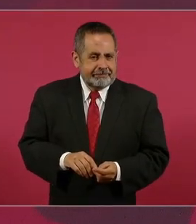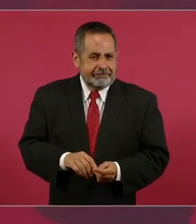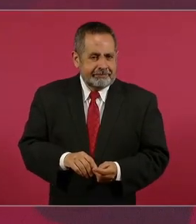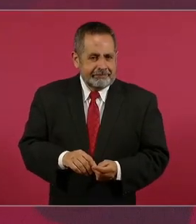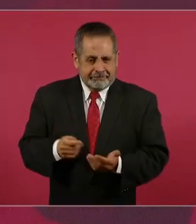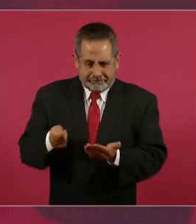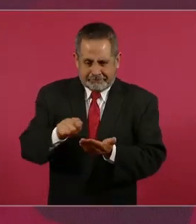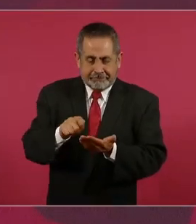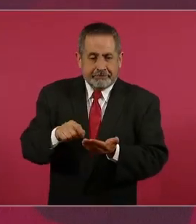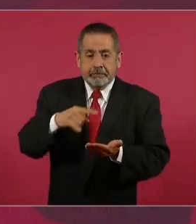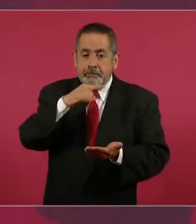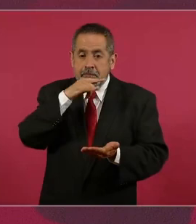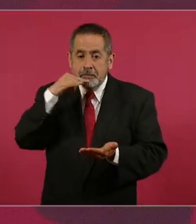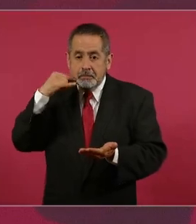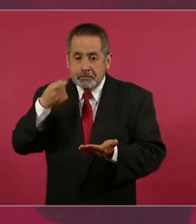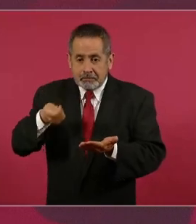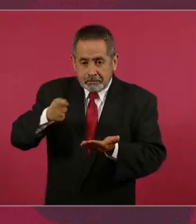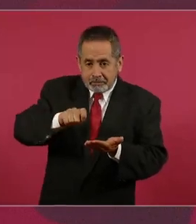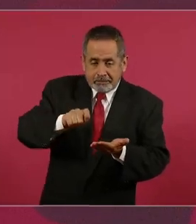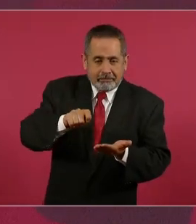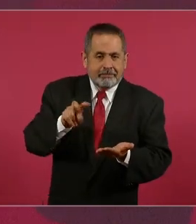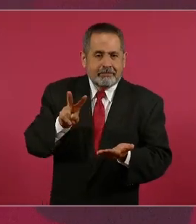Y la salsa es vitamina,